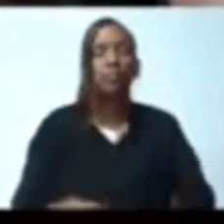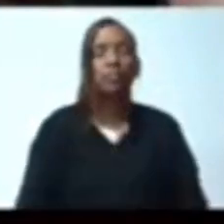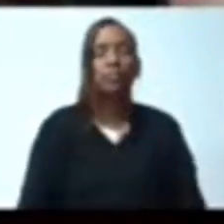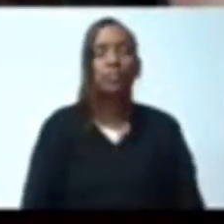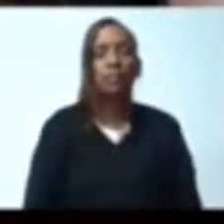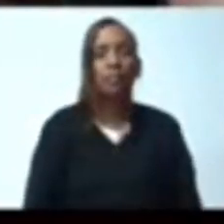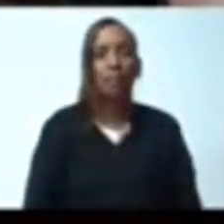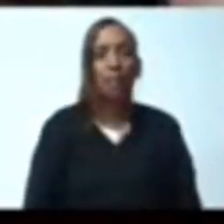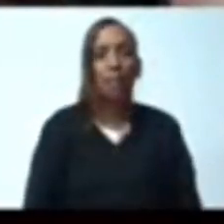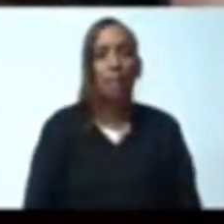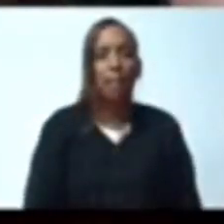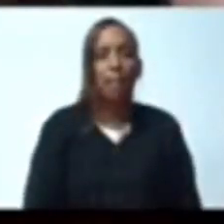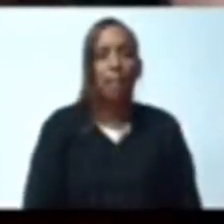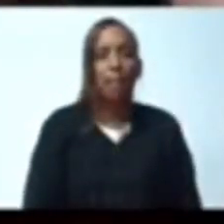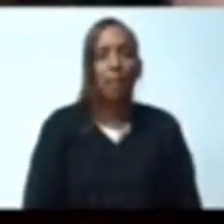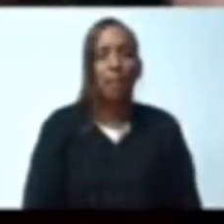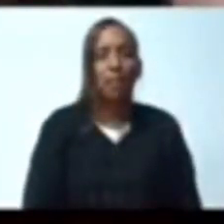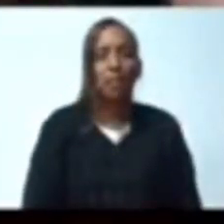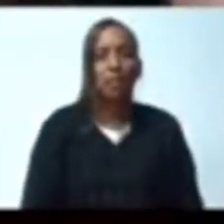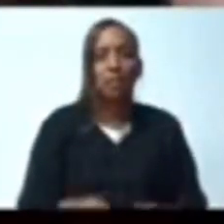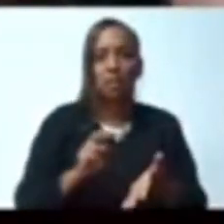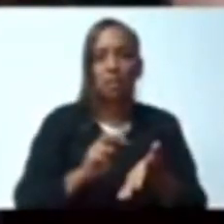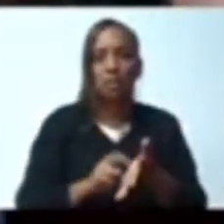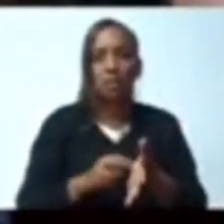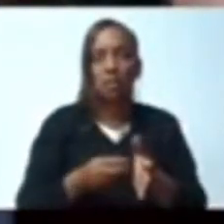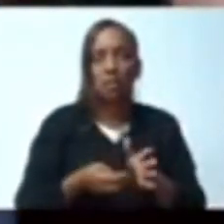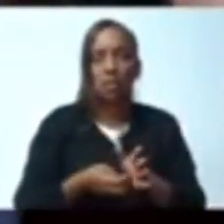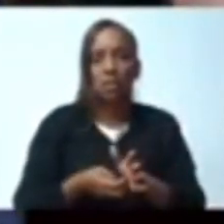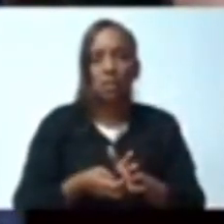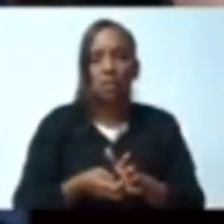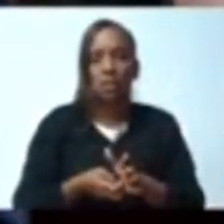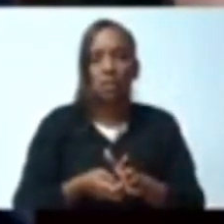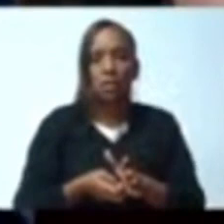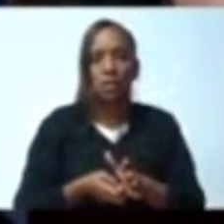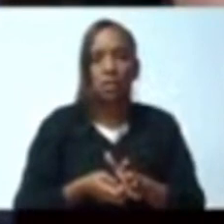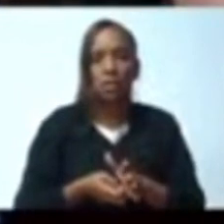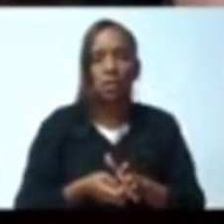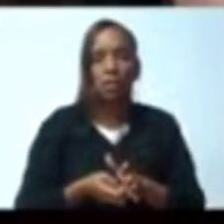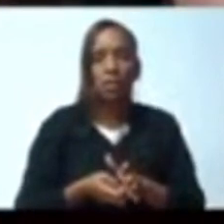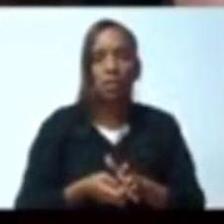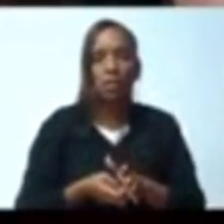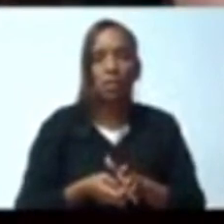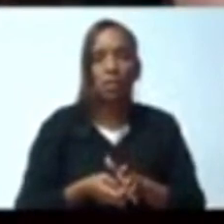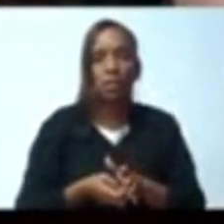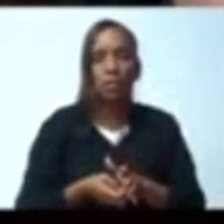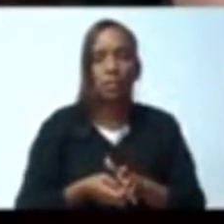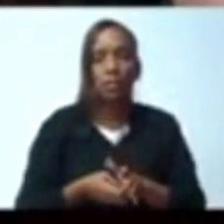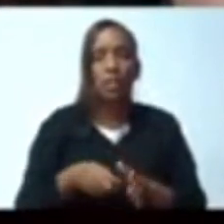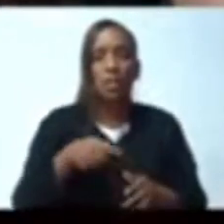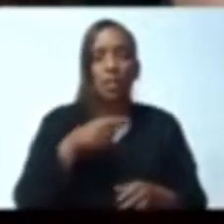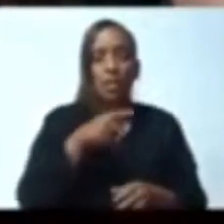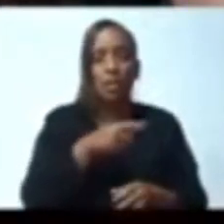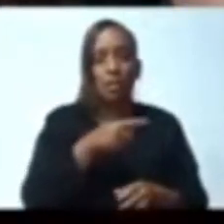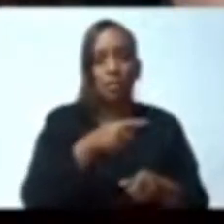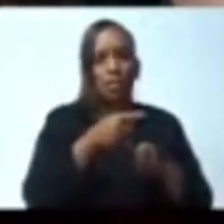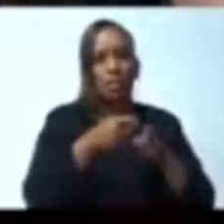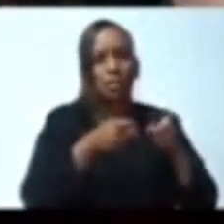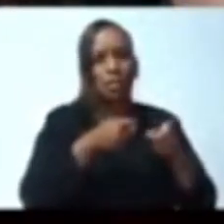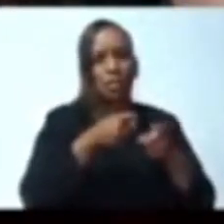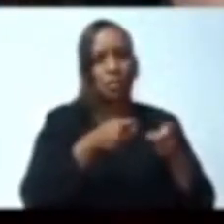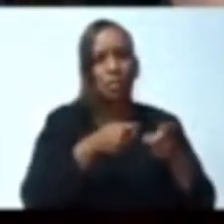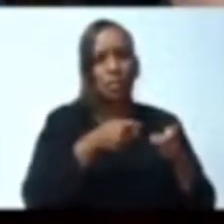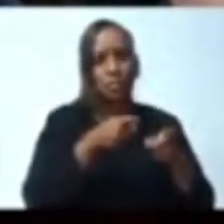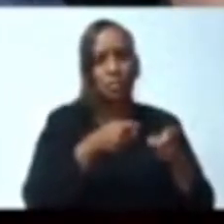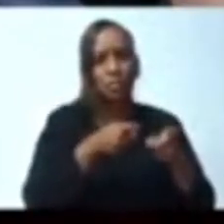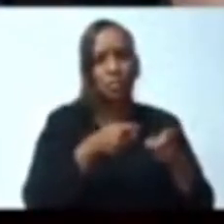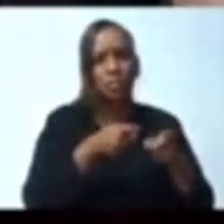no hubiésemos tenido al coronel Rafael Tomás Fernández Domínguez